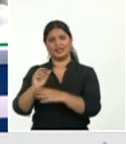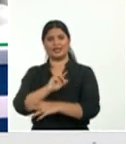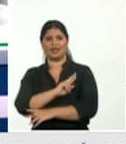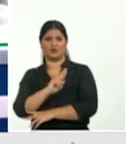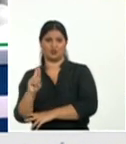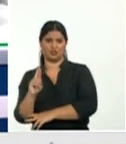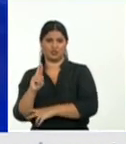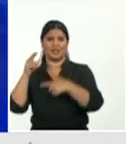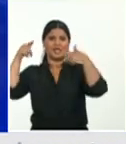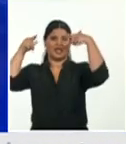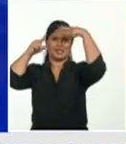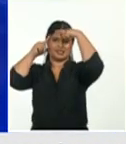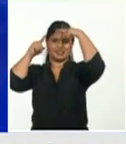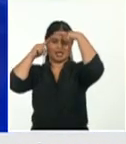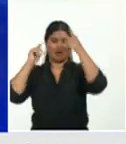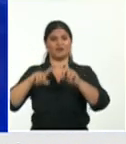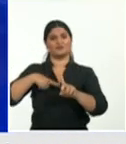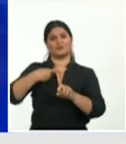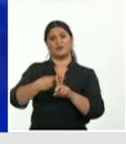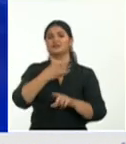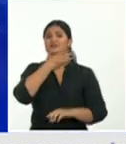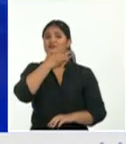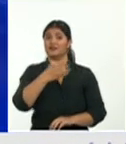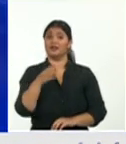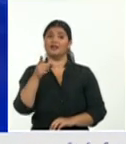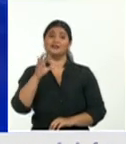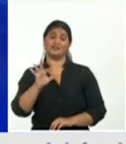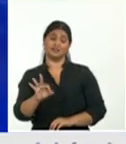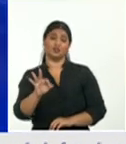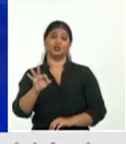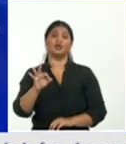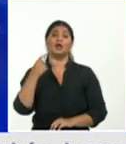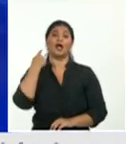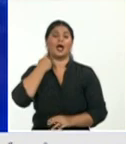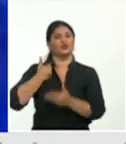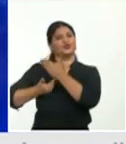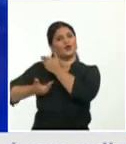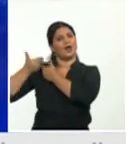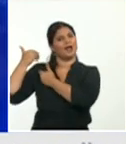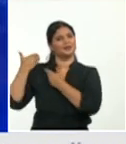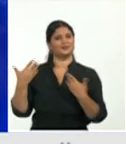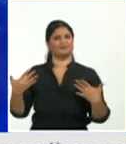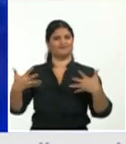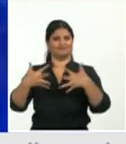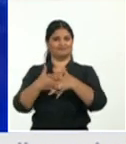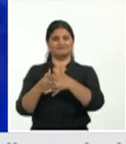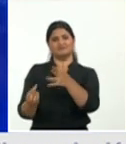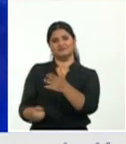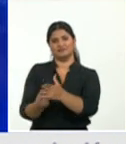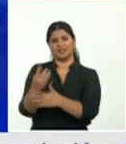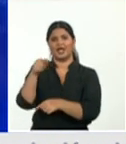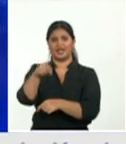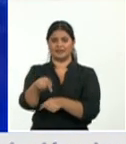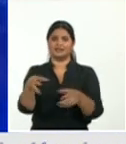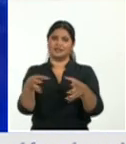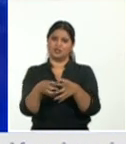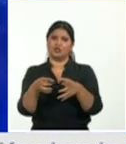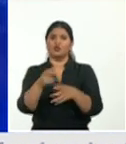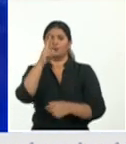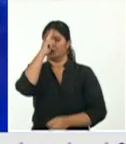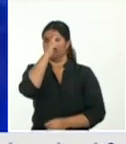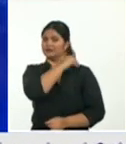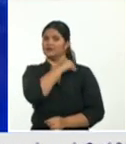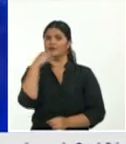años. Para conocer detalles, establecemos contacto con nuestro corresponsal en Caracas, Yanni López Brito. Muy buenos días